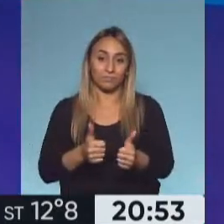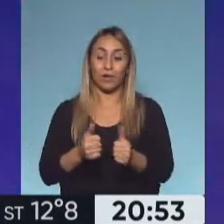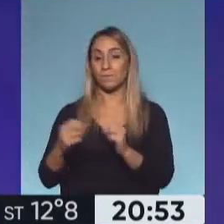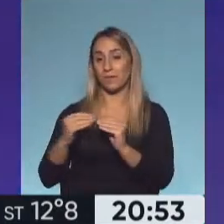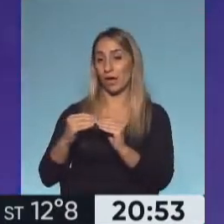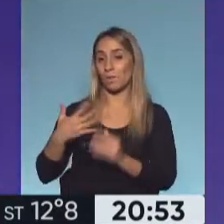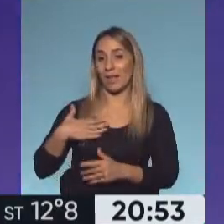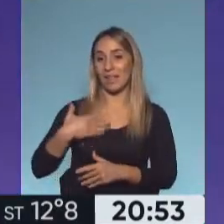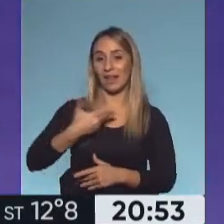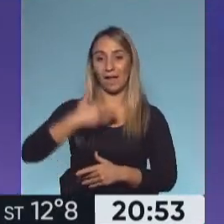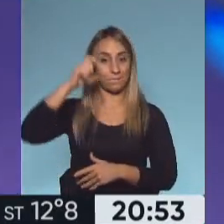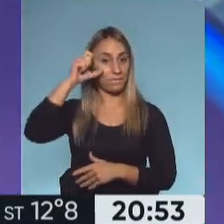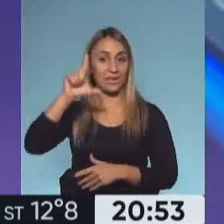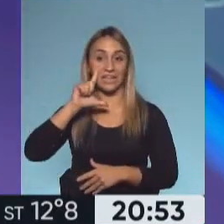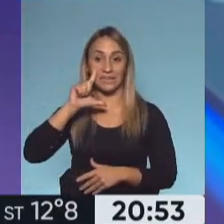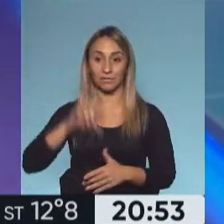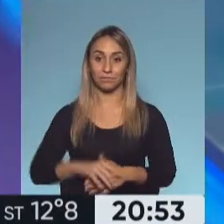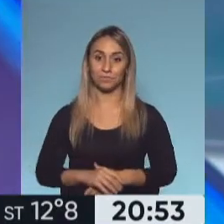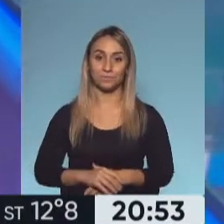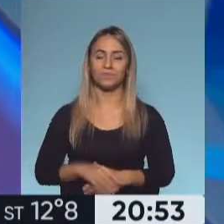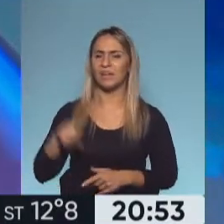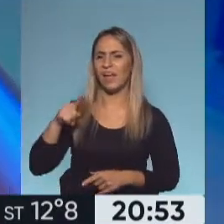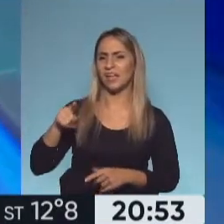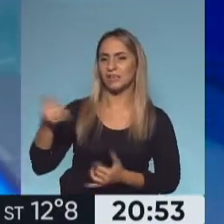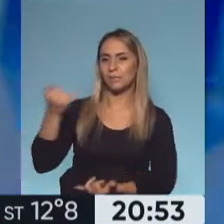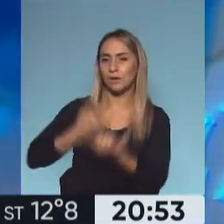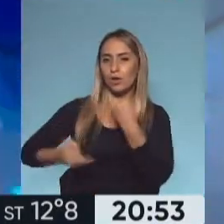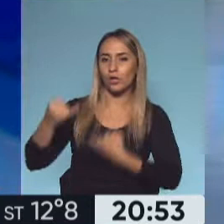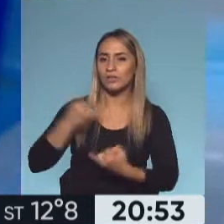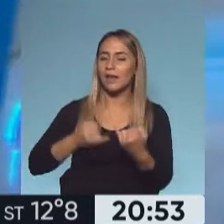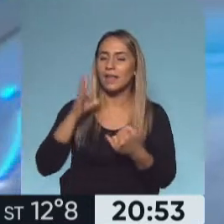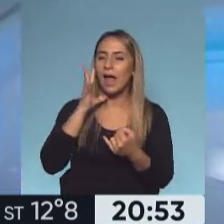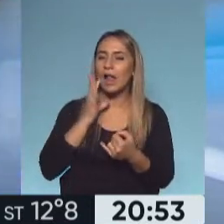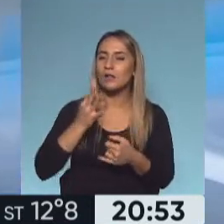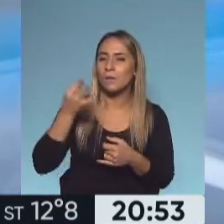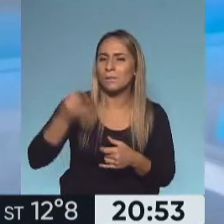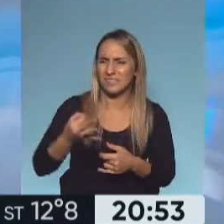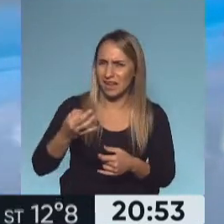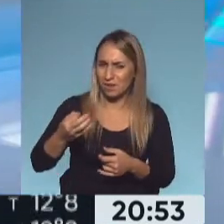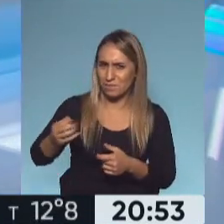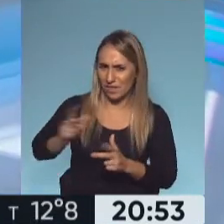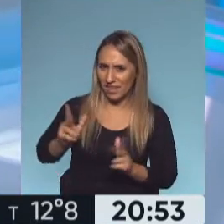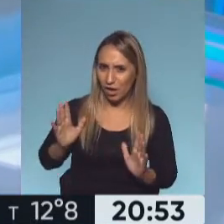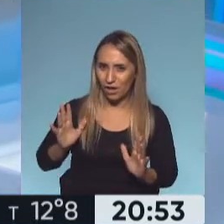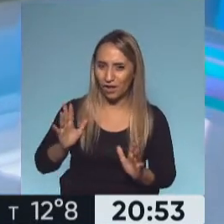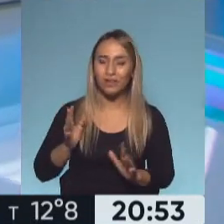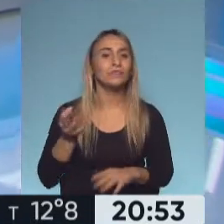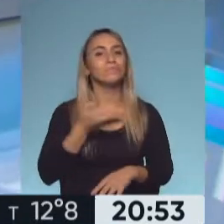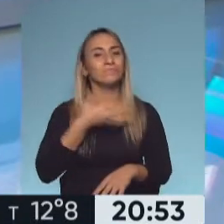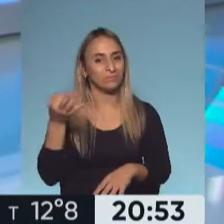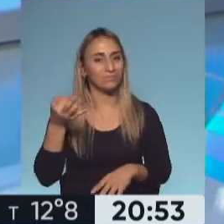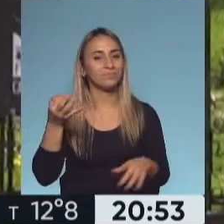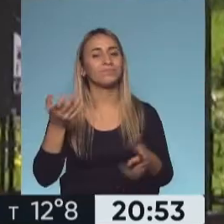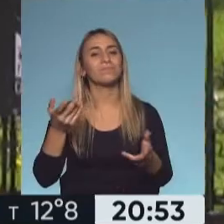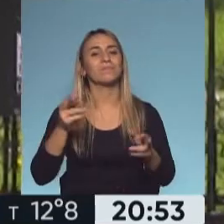mi compañera, Felicitas, porque me va a contar acerca de algo muy particular, me dijeron. Sí. Felicitas. Una campaña